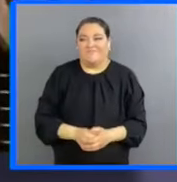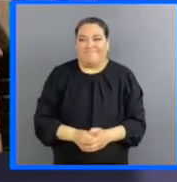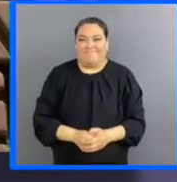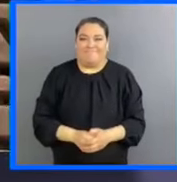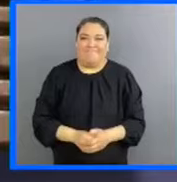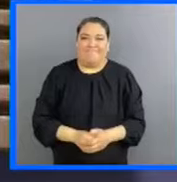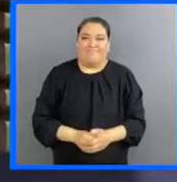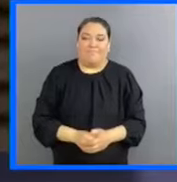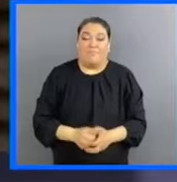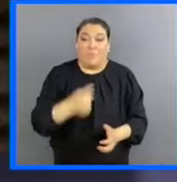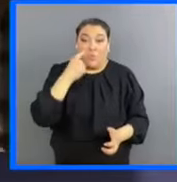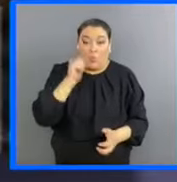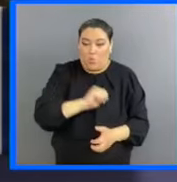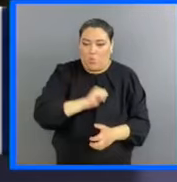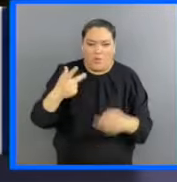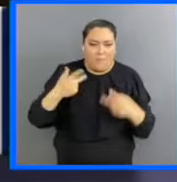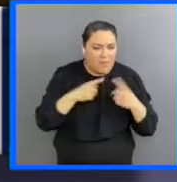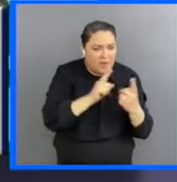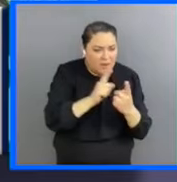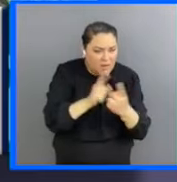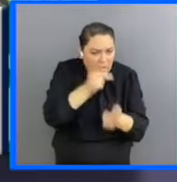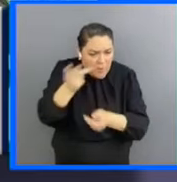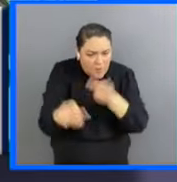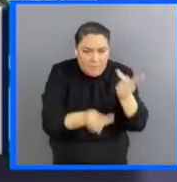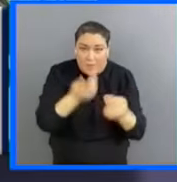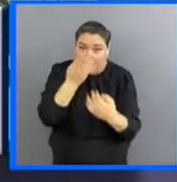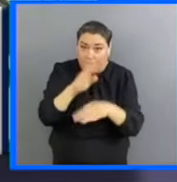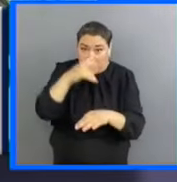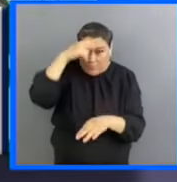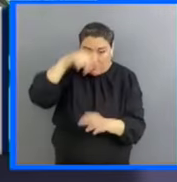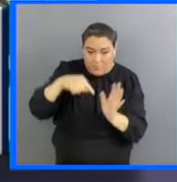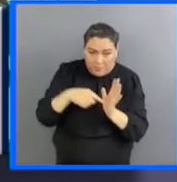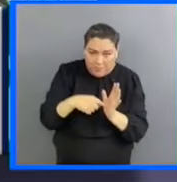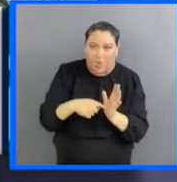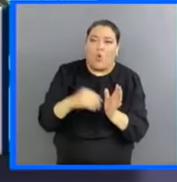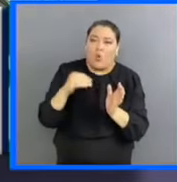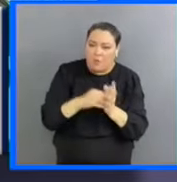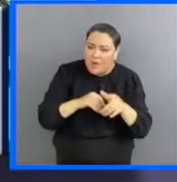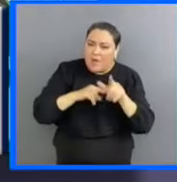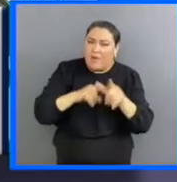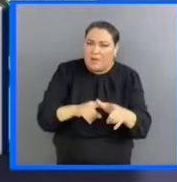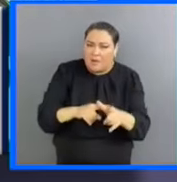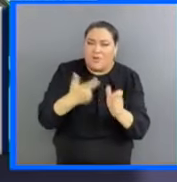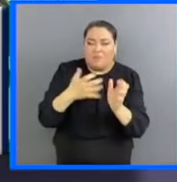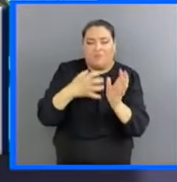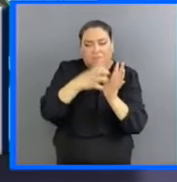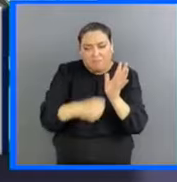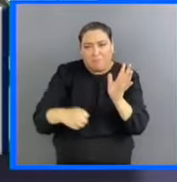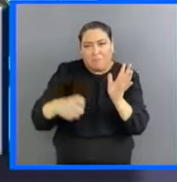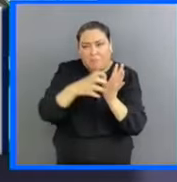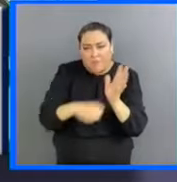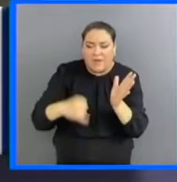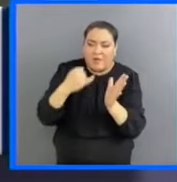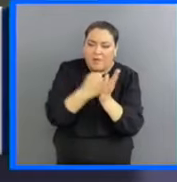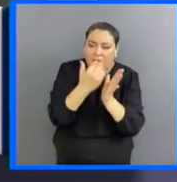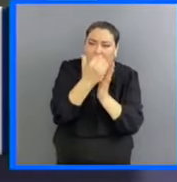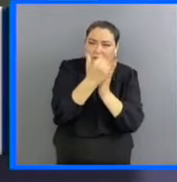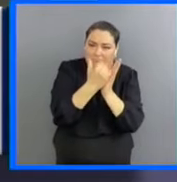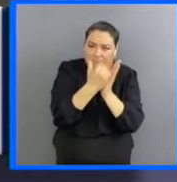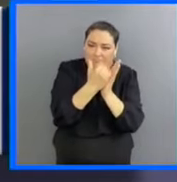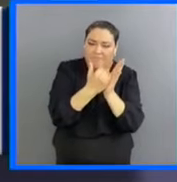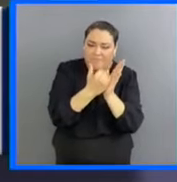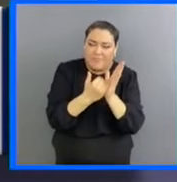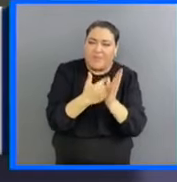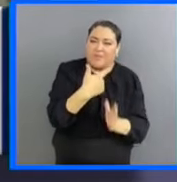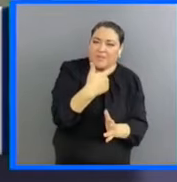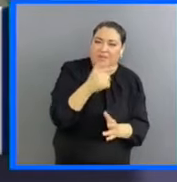Analistas encuestados por Citi prevén que el Banco de México continuará con el ciclo de recortes a la tasa de interés, dejándola en 7% al